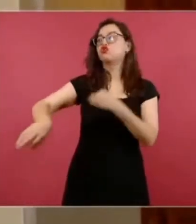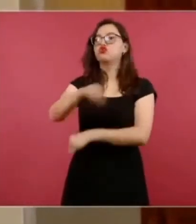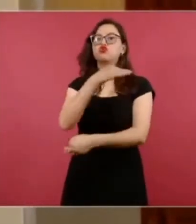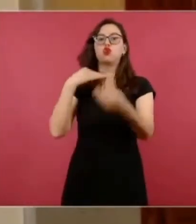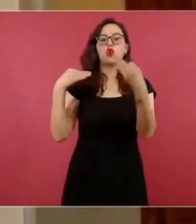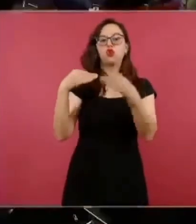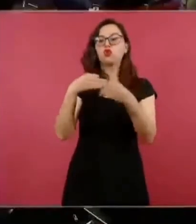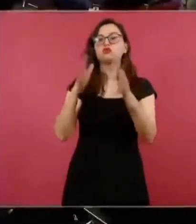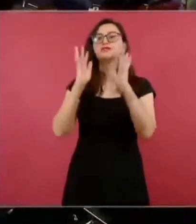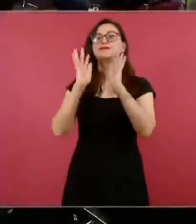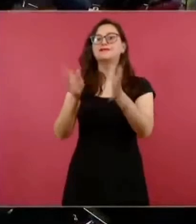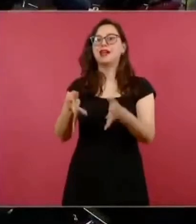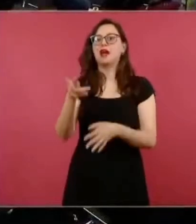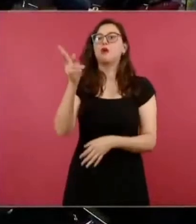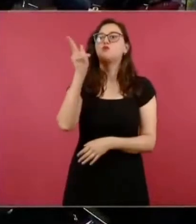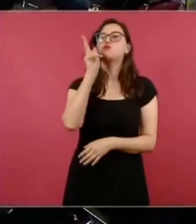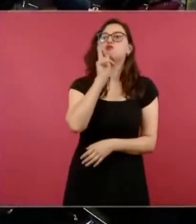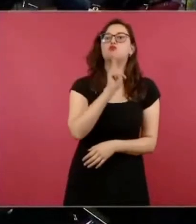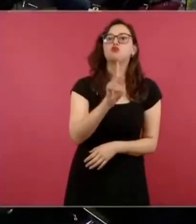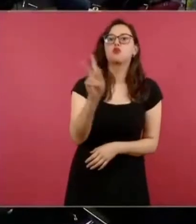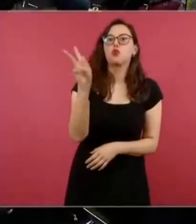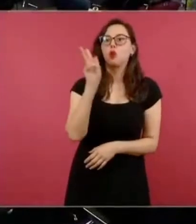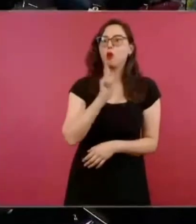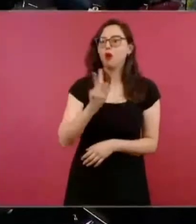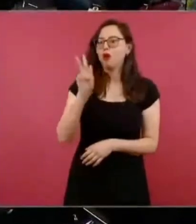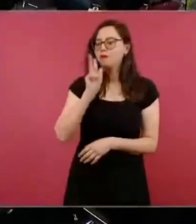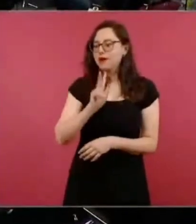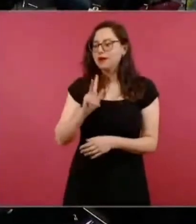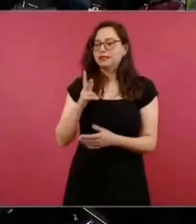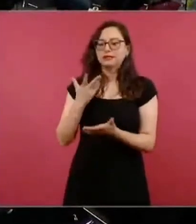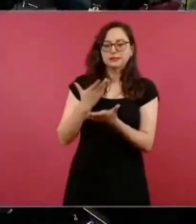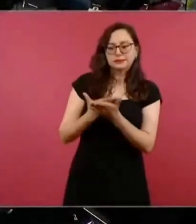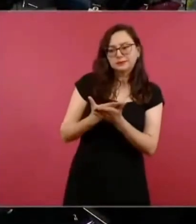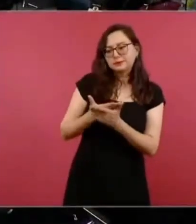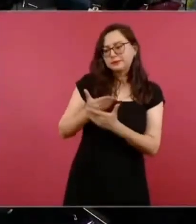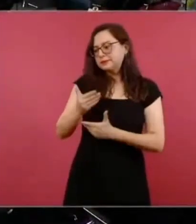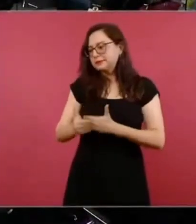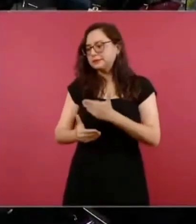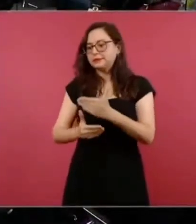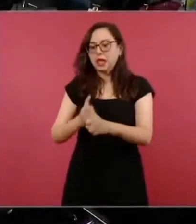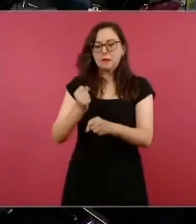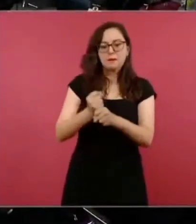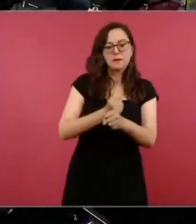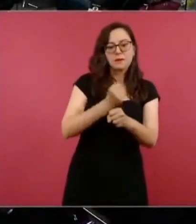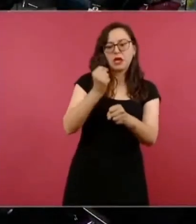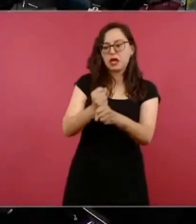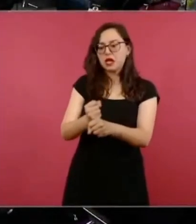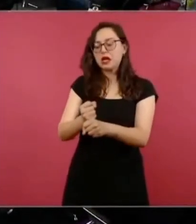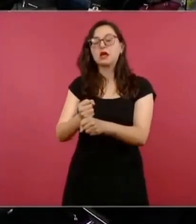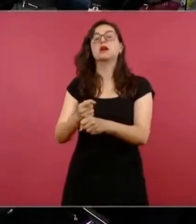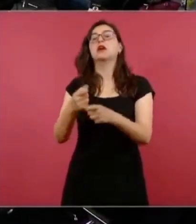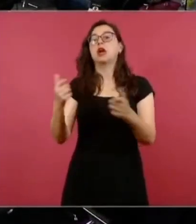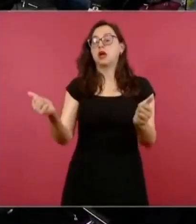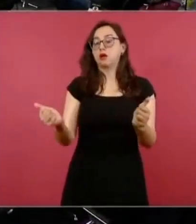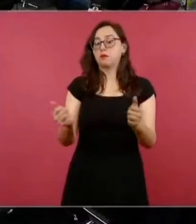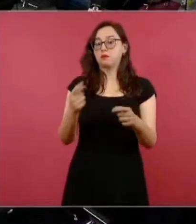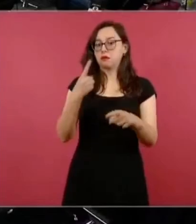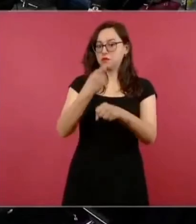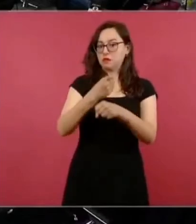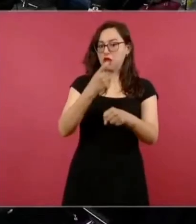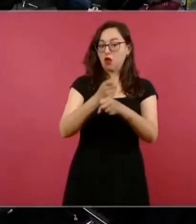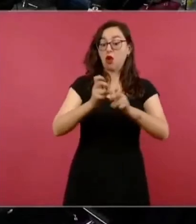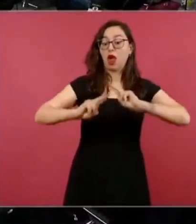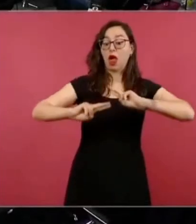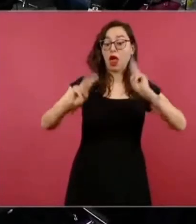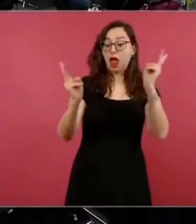las plantas. Es un proceso en donde se prueba primero con aire, luego se prueba con nitrógeno, luego se prueba